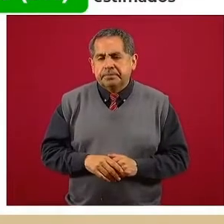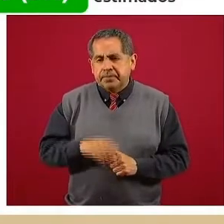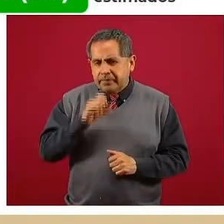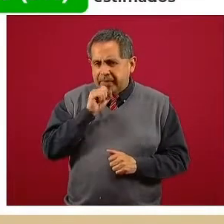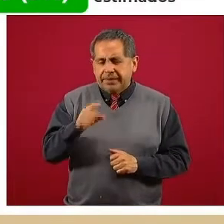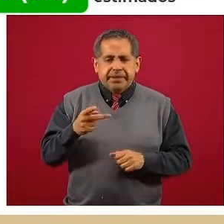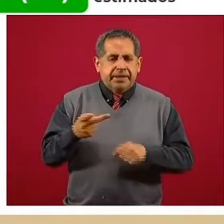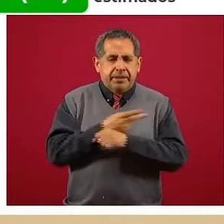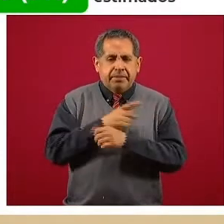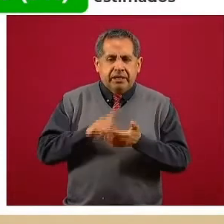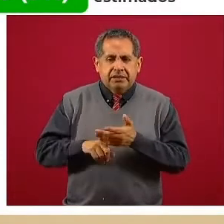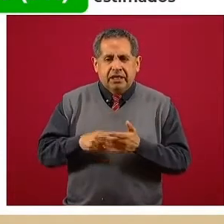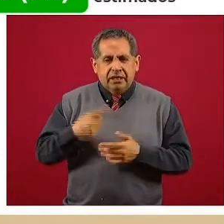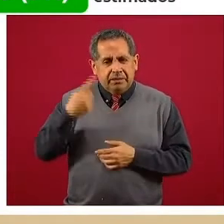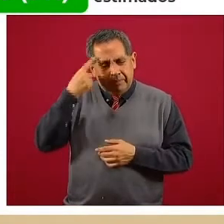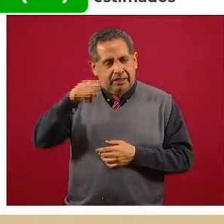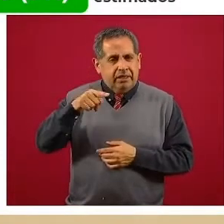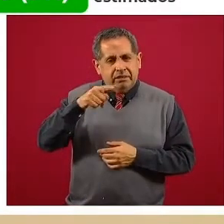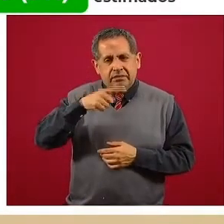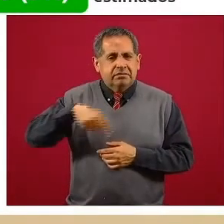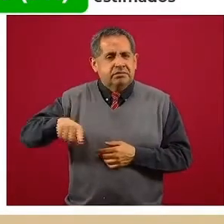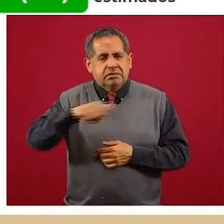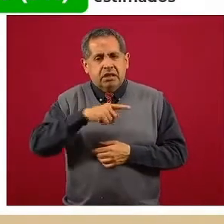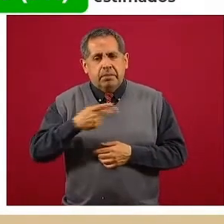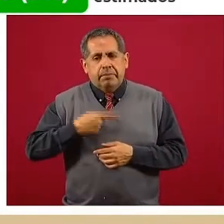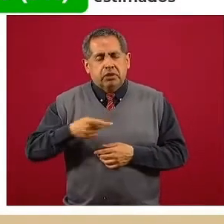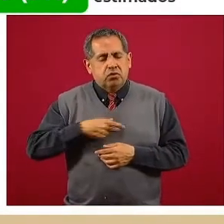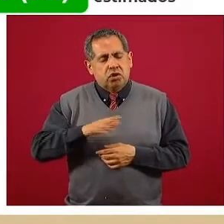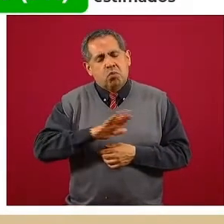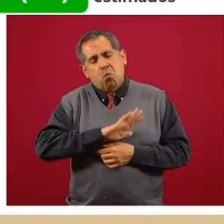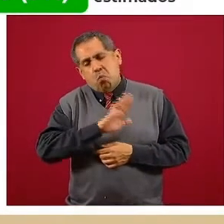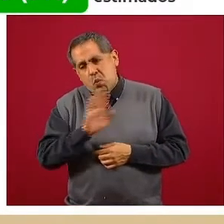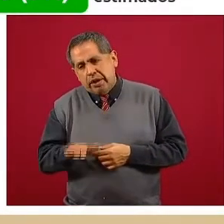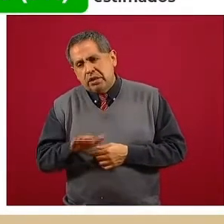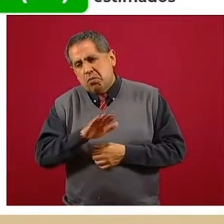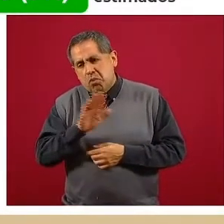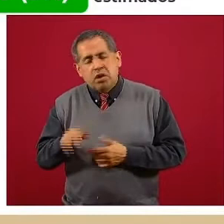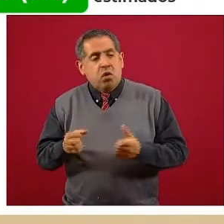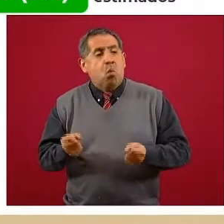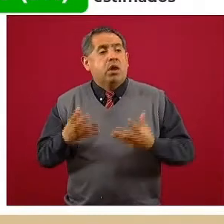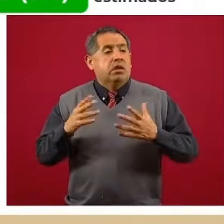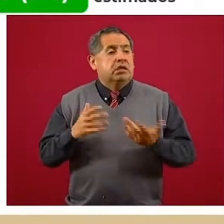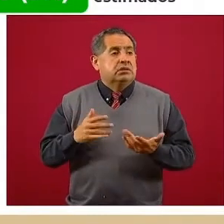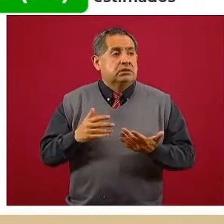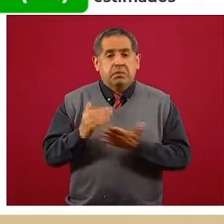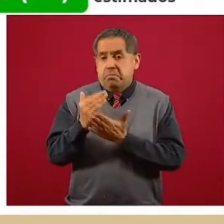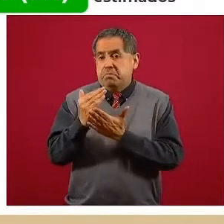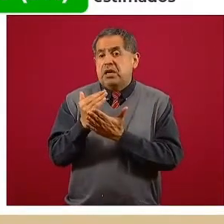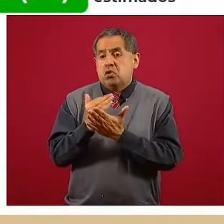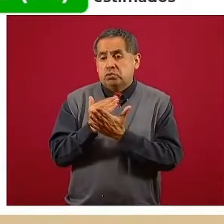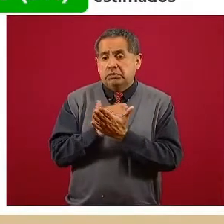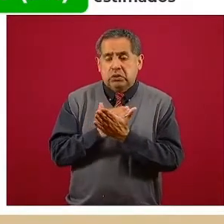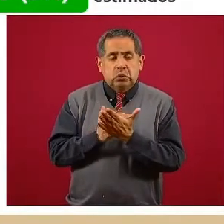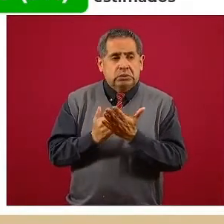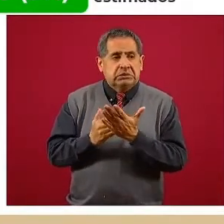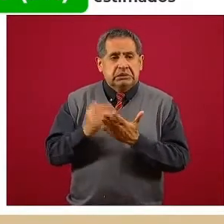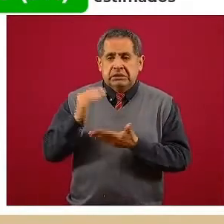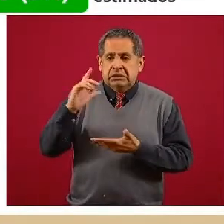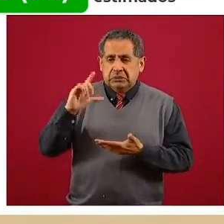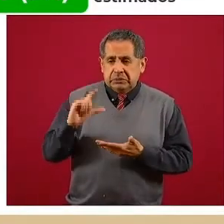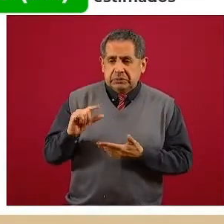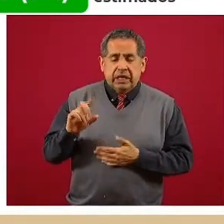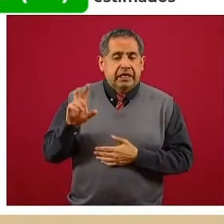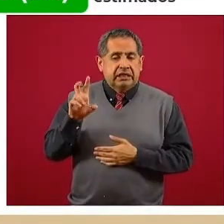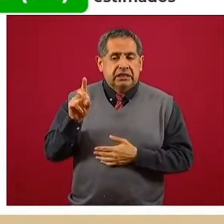el comportamiento descendente que han tenido las defunciones, al menos en las últimas 3 semanas, con un descenso de